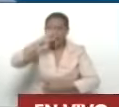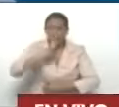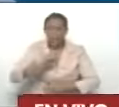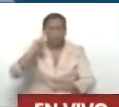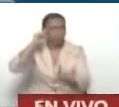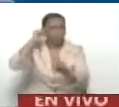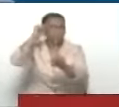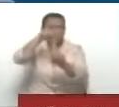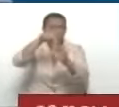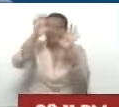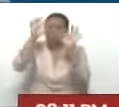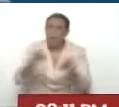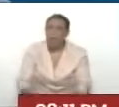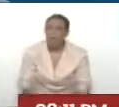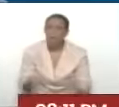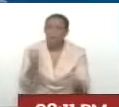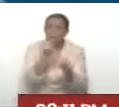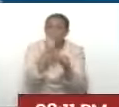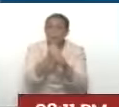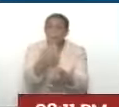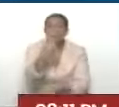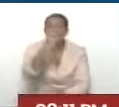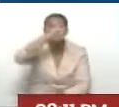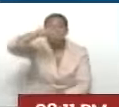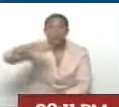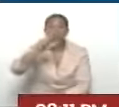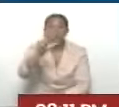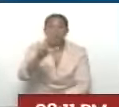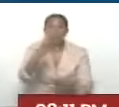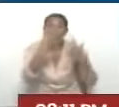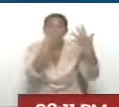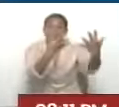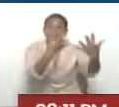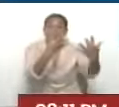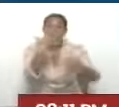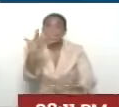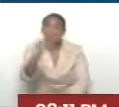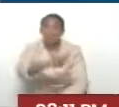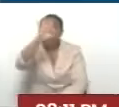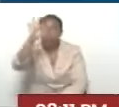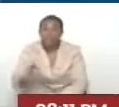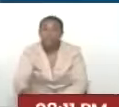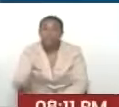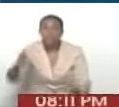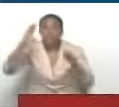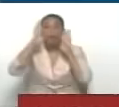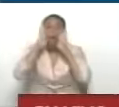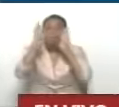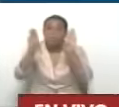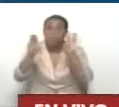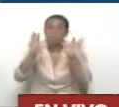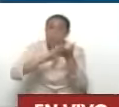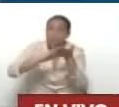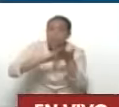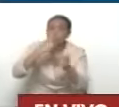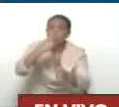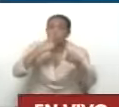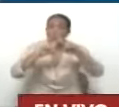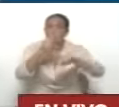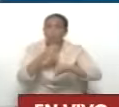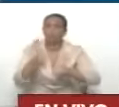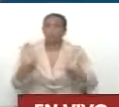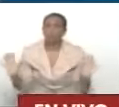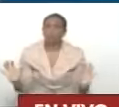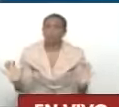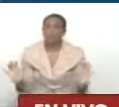meta. Vamos al 1 de julio a llegar al 95%. De casos atendidos y resueltos.